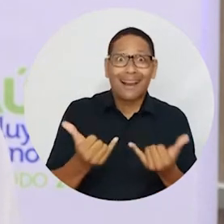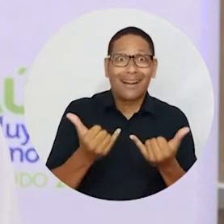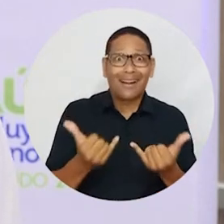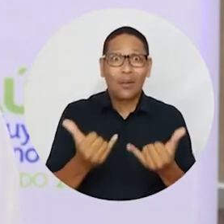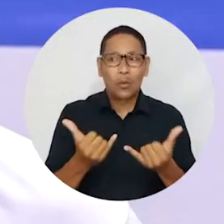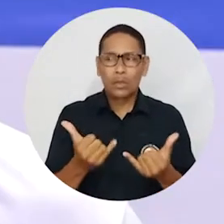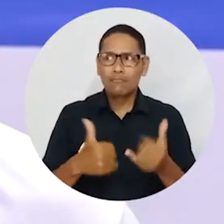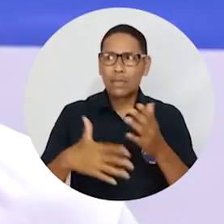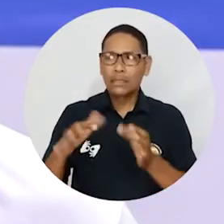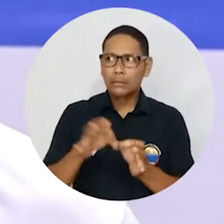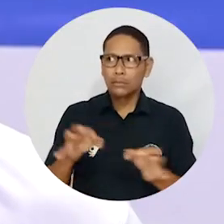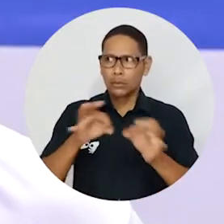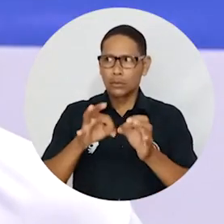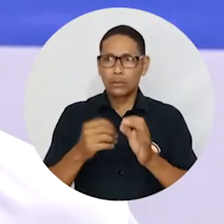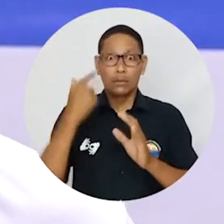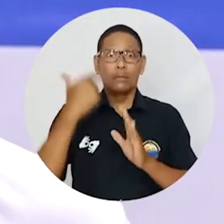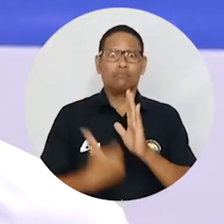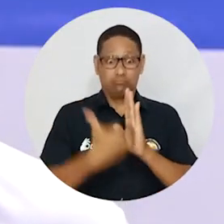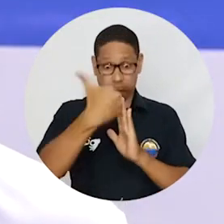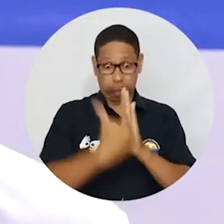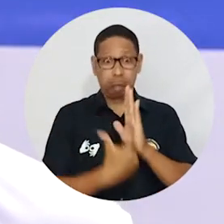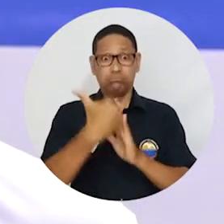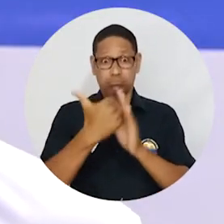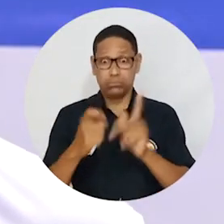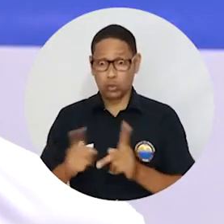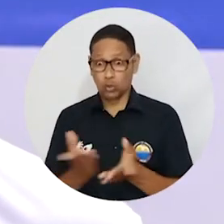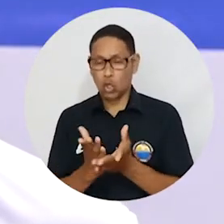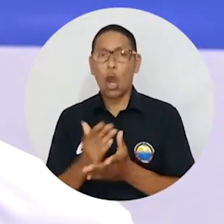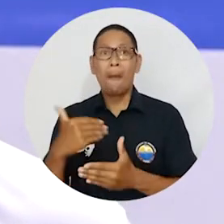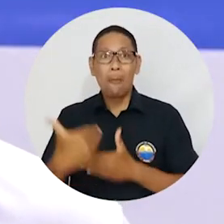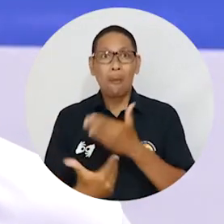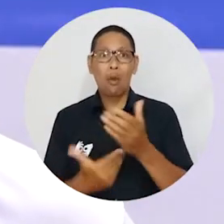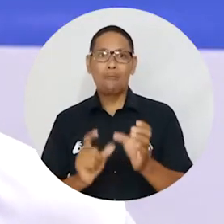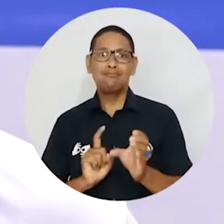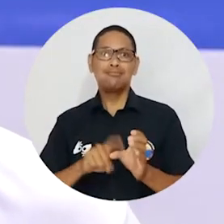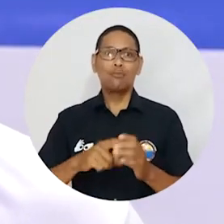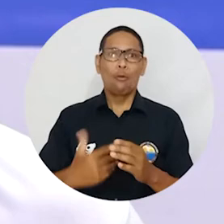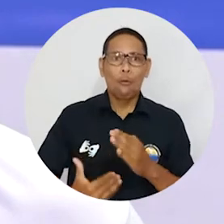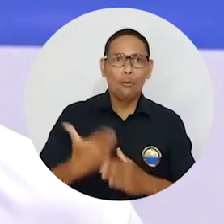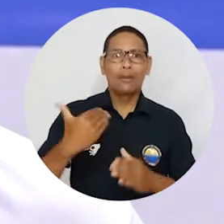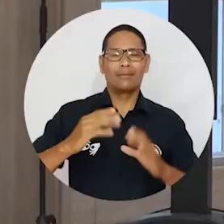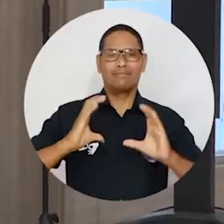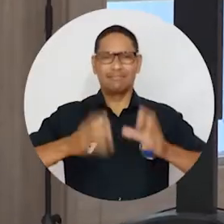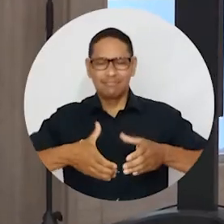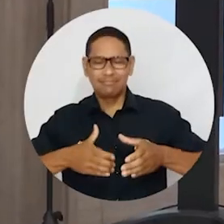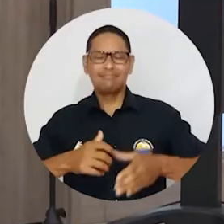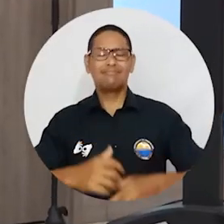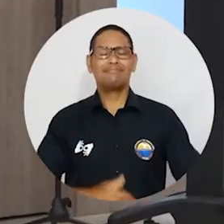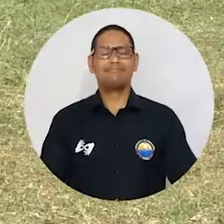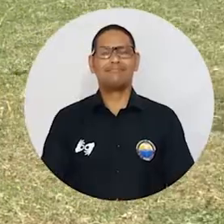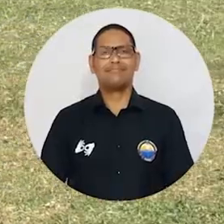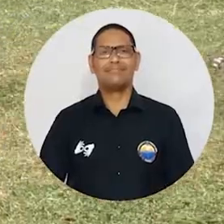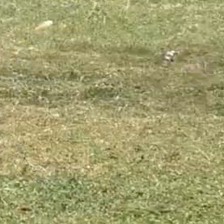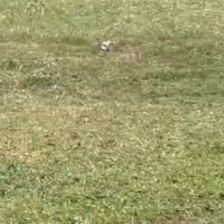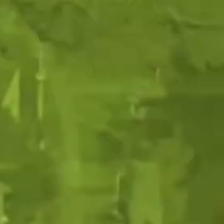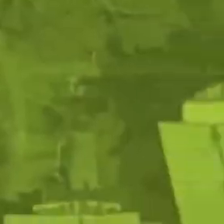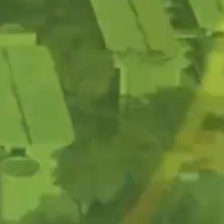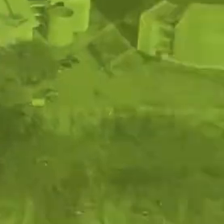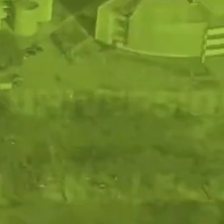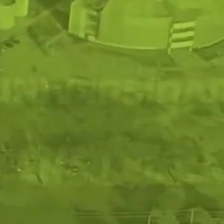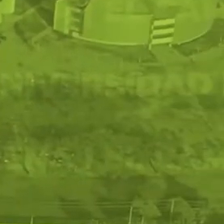estos momentos, principalmente las garantías que siguen los estudiantes para un retorno progresivo de las clases.